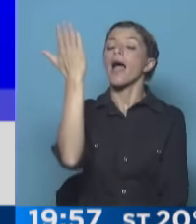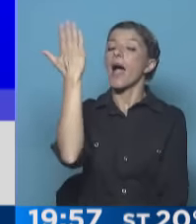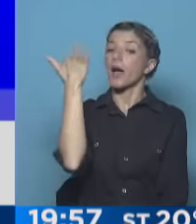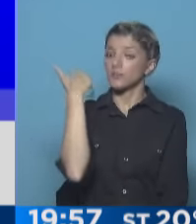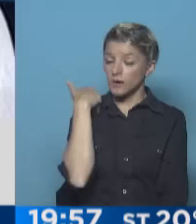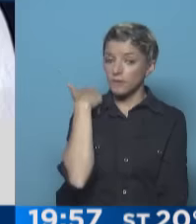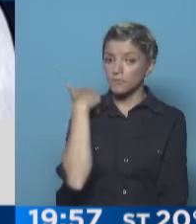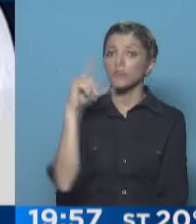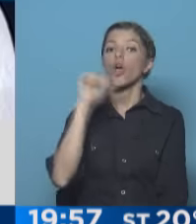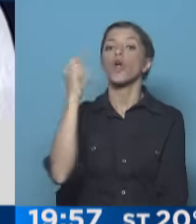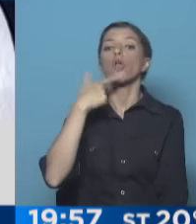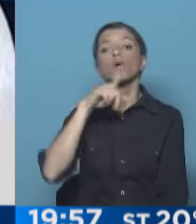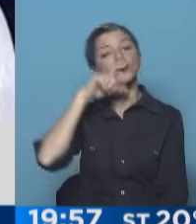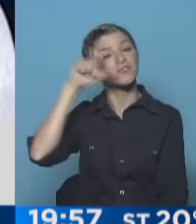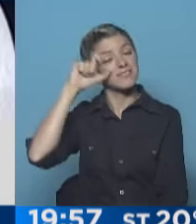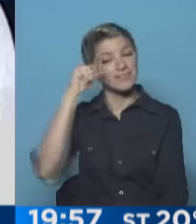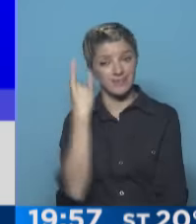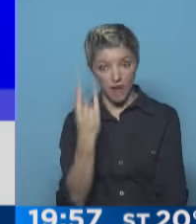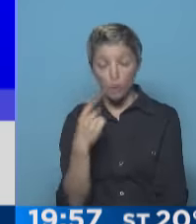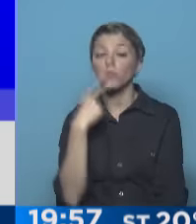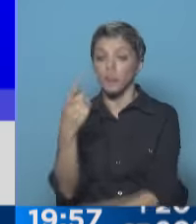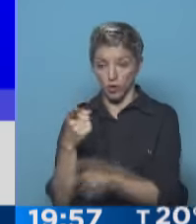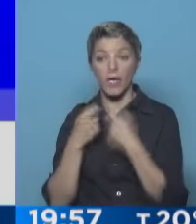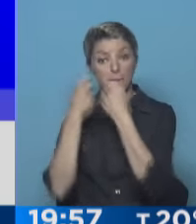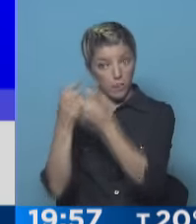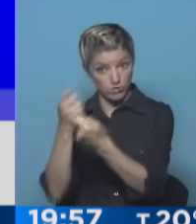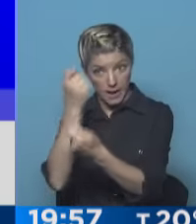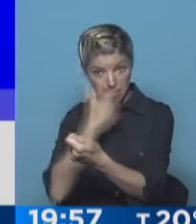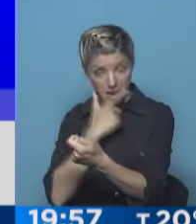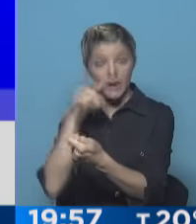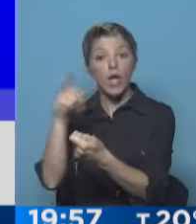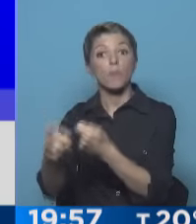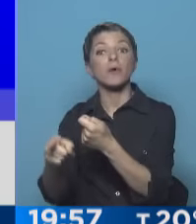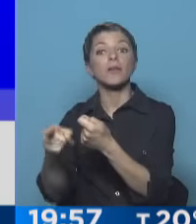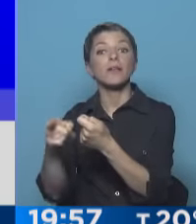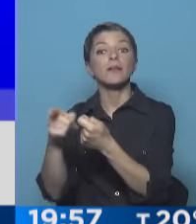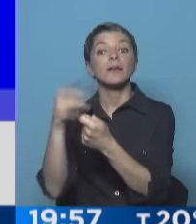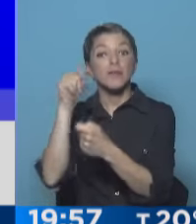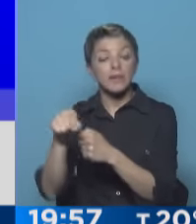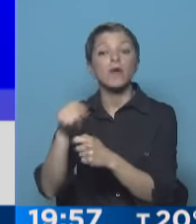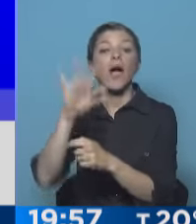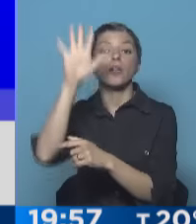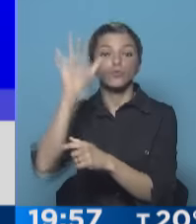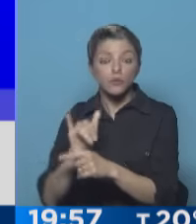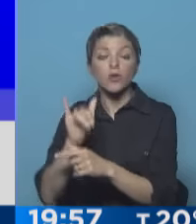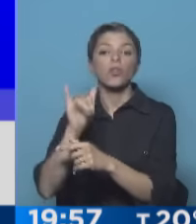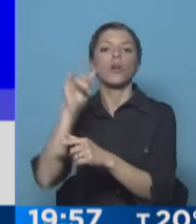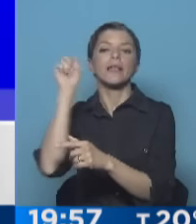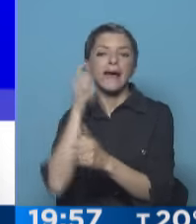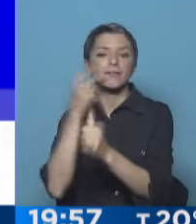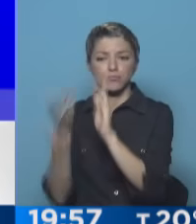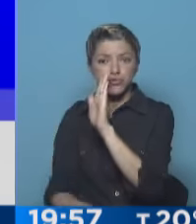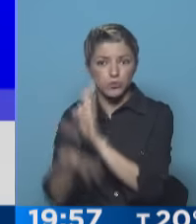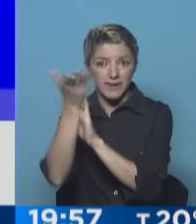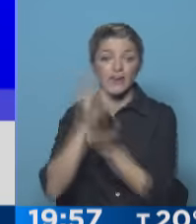Martín luzo dijo que iba a apoyar a macri porque iba a aumentar tarifas e iba a eliminar subsidios eso va